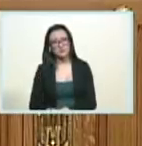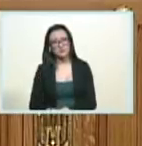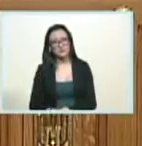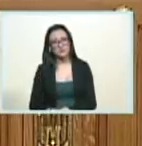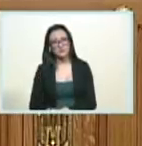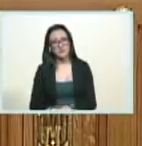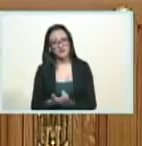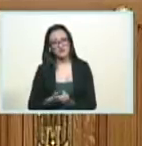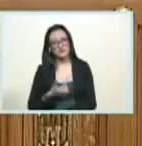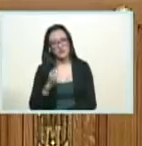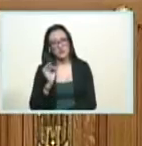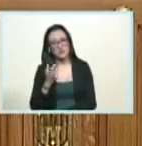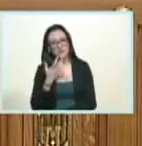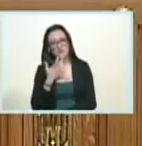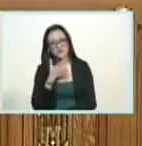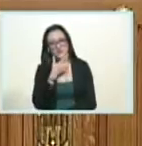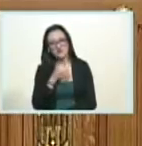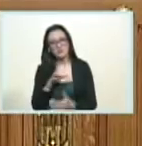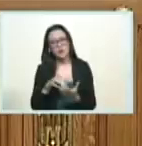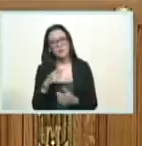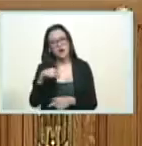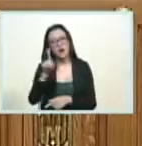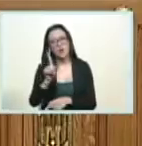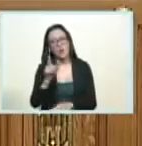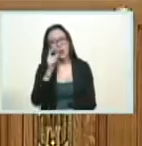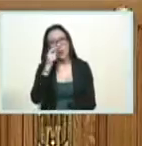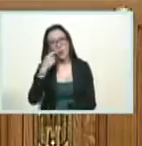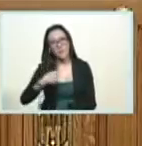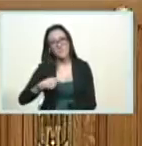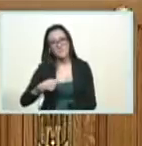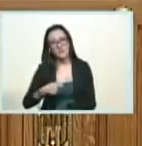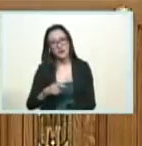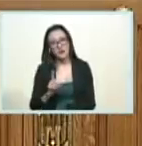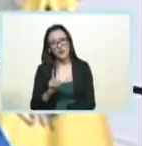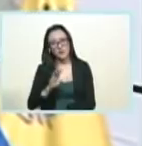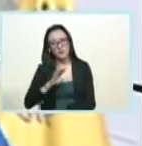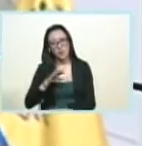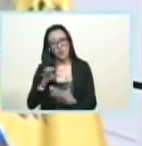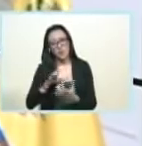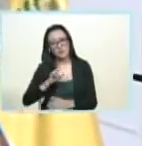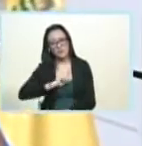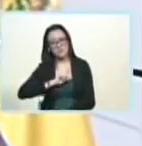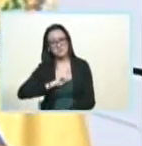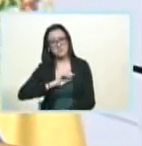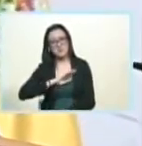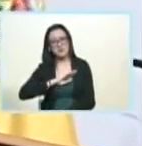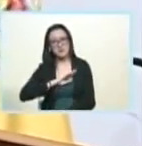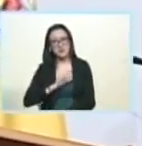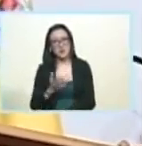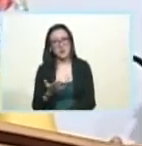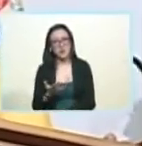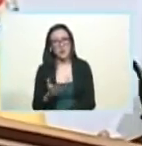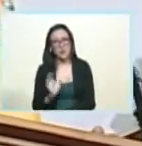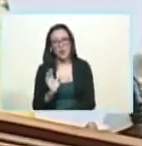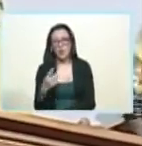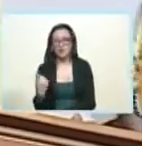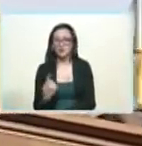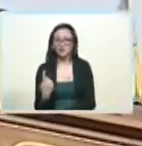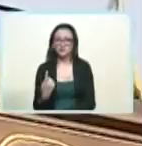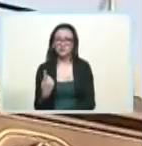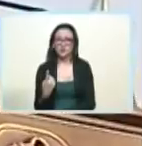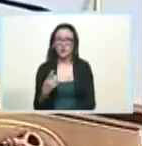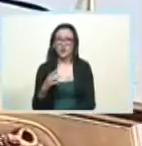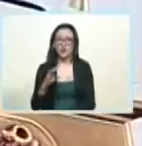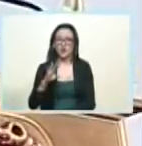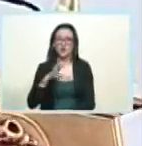Sería muy sencillo si fuera el problema de un hombre, si fuera un problema mío, o solo de